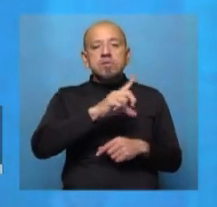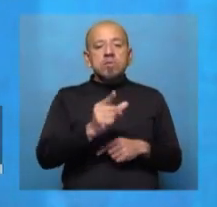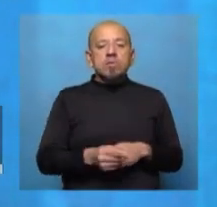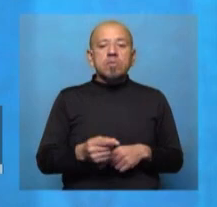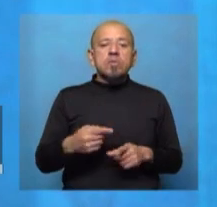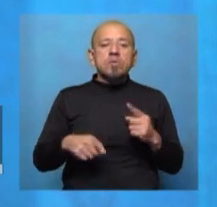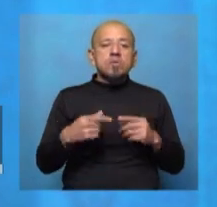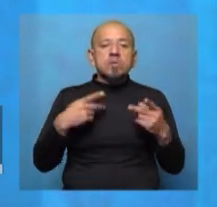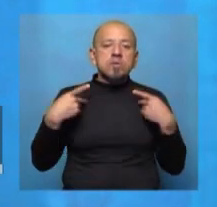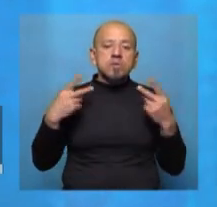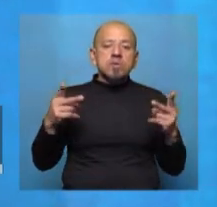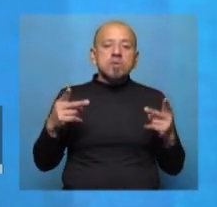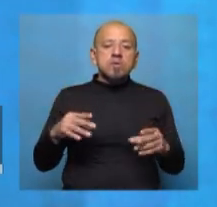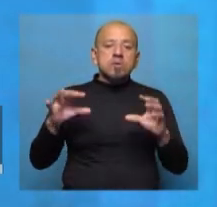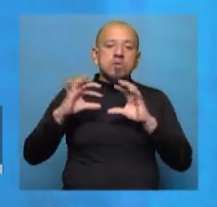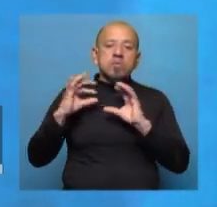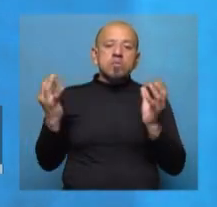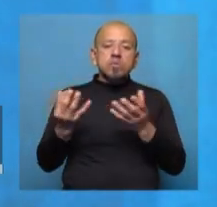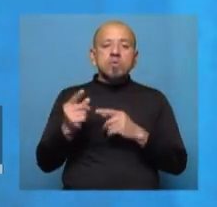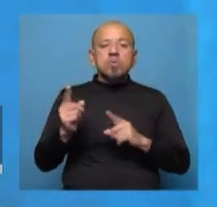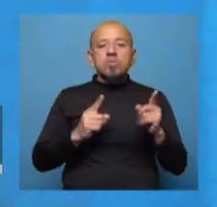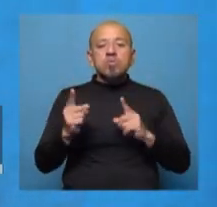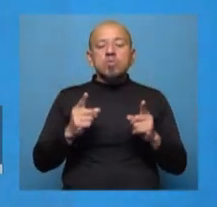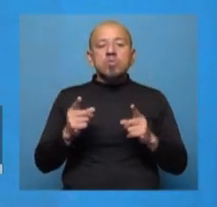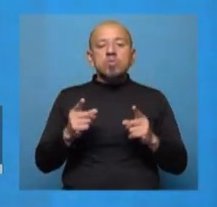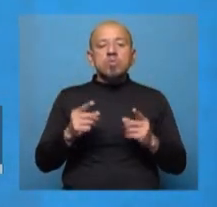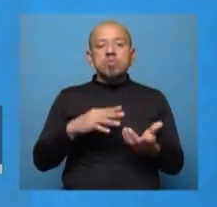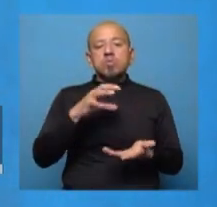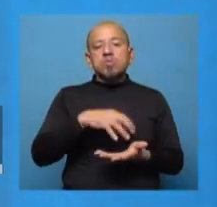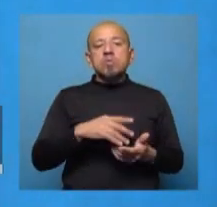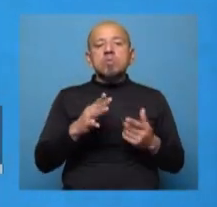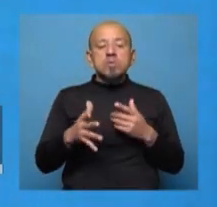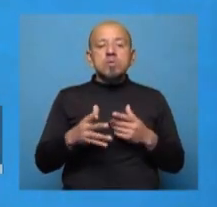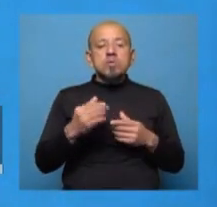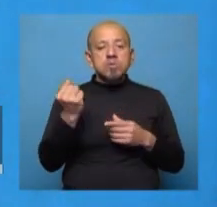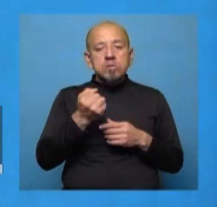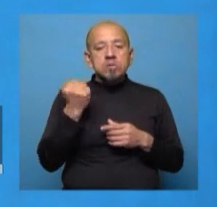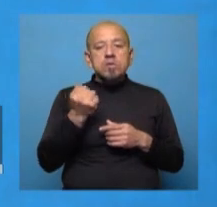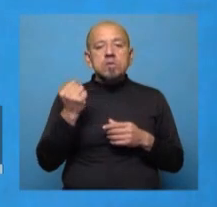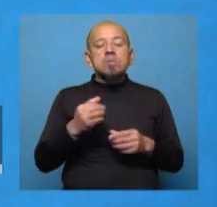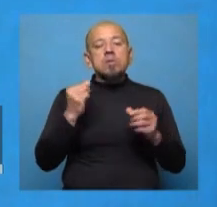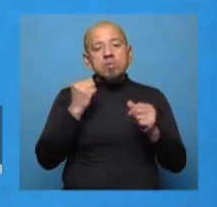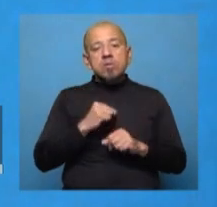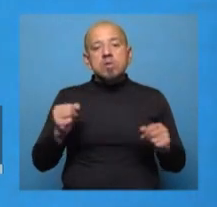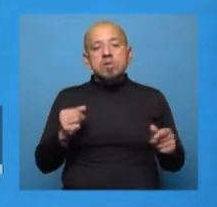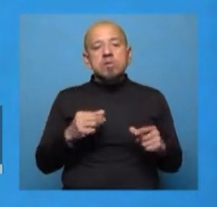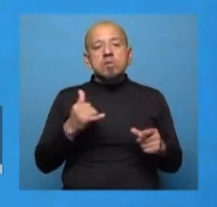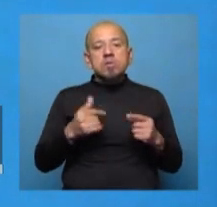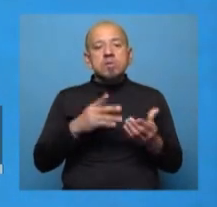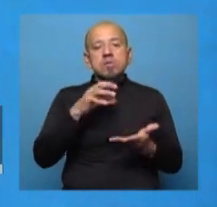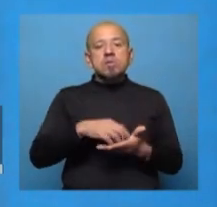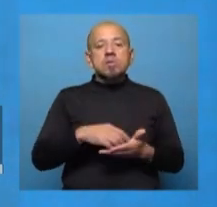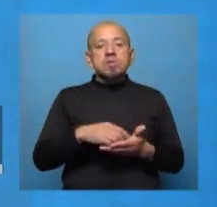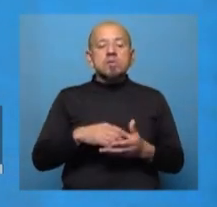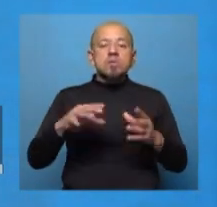sino que viajamos por el mundo algunos lugares que considerábamos que eran claves para poder obtener la sede del